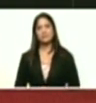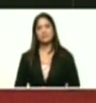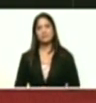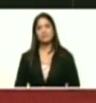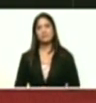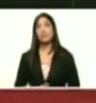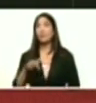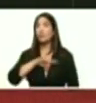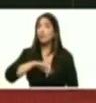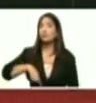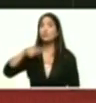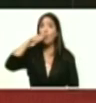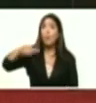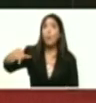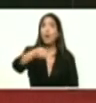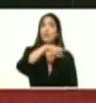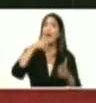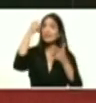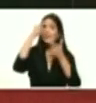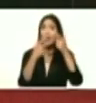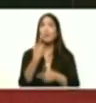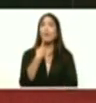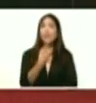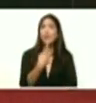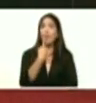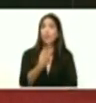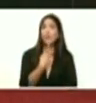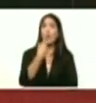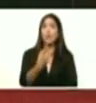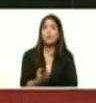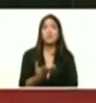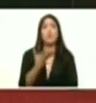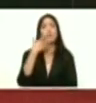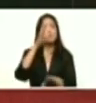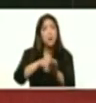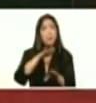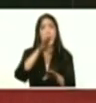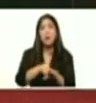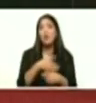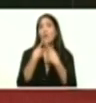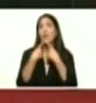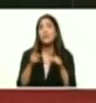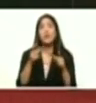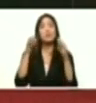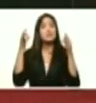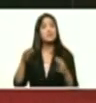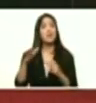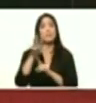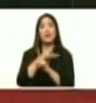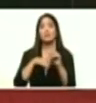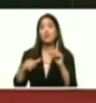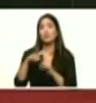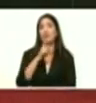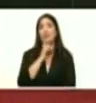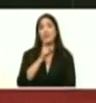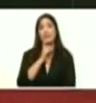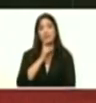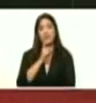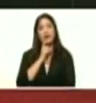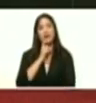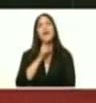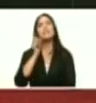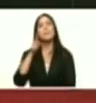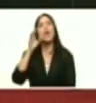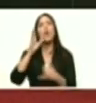Somos un pueblo. Chávez lo dijo mil veces. Se los dijo en todas las coyunturas, incluyendo en el momento en que se